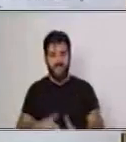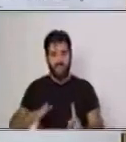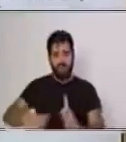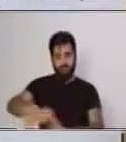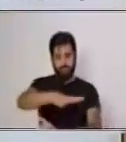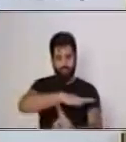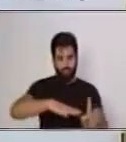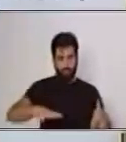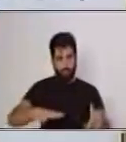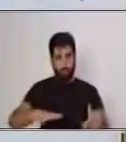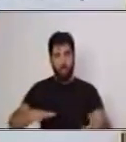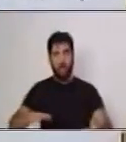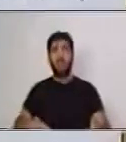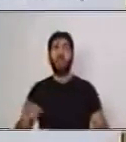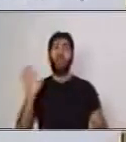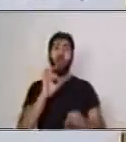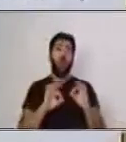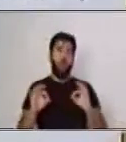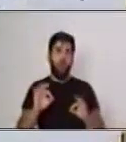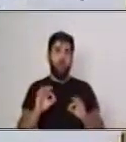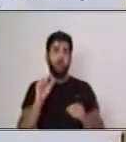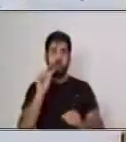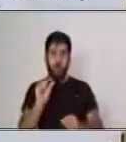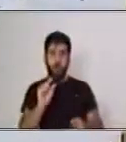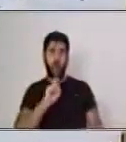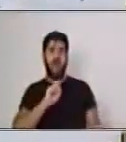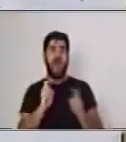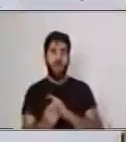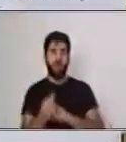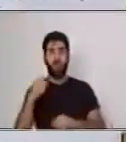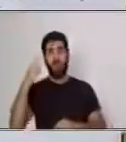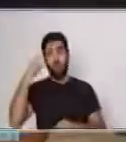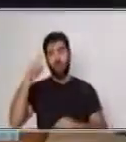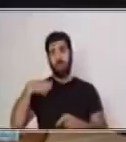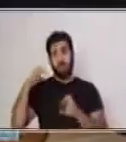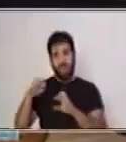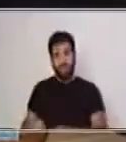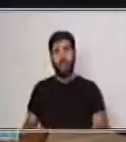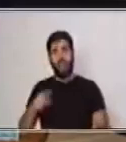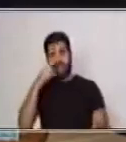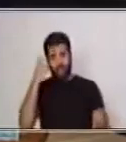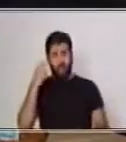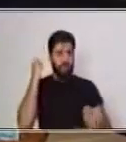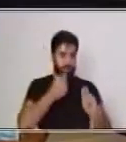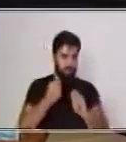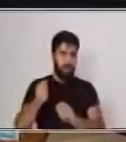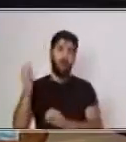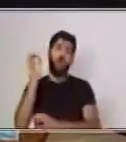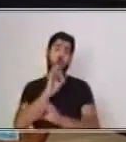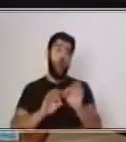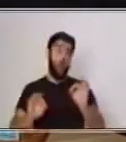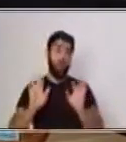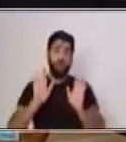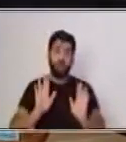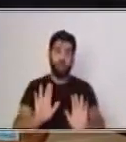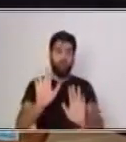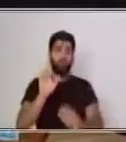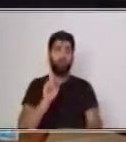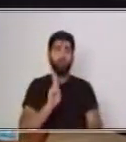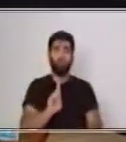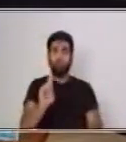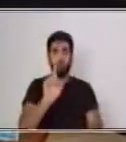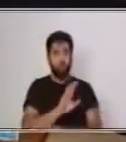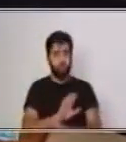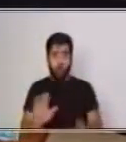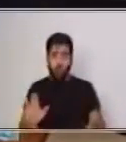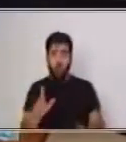nada o poco transformados por la acción del ser humano, donde especies animales o vegetales, la geología y